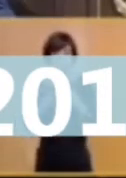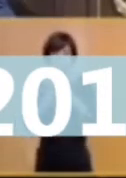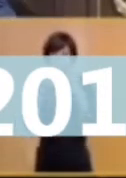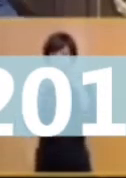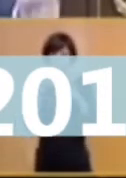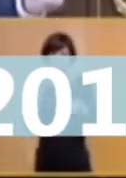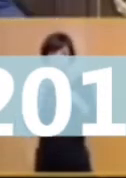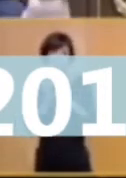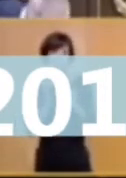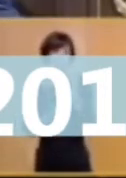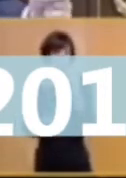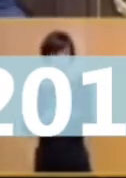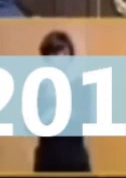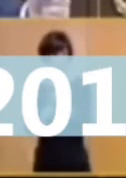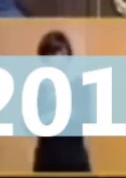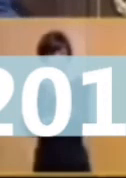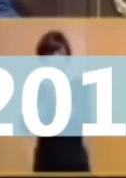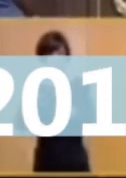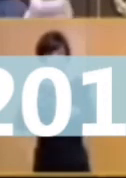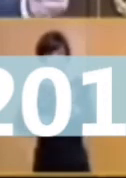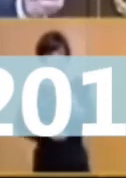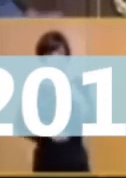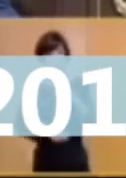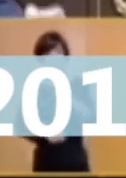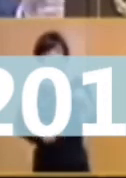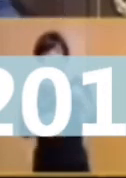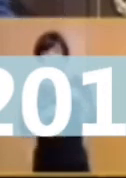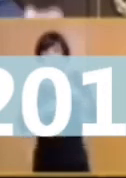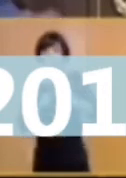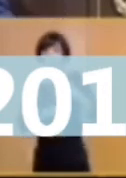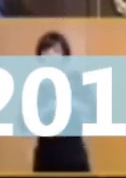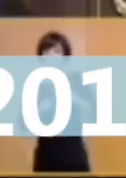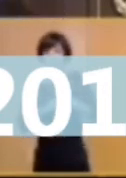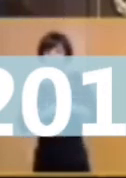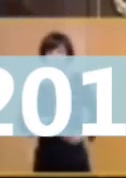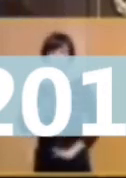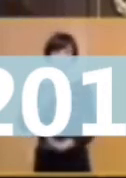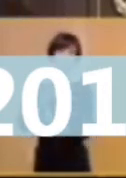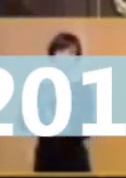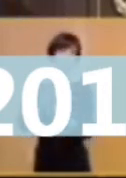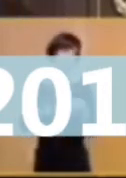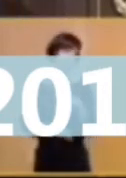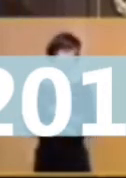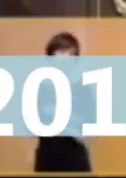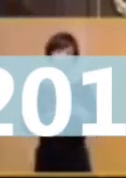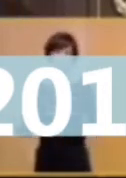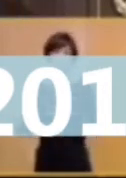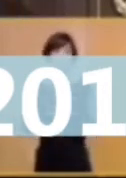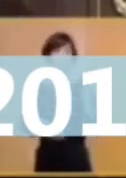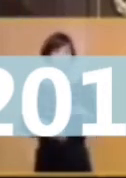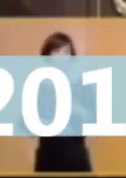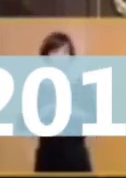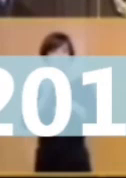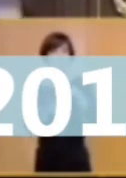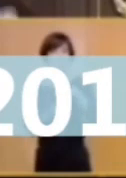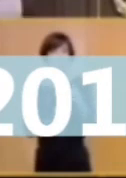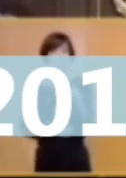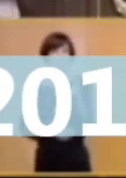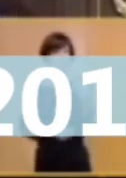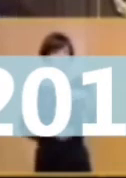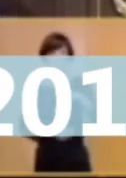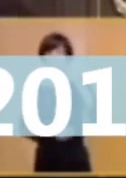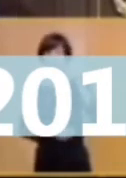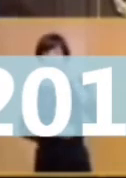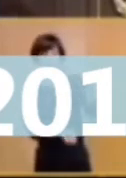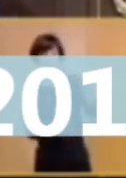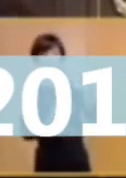laboral que lleva do años y medio empantanado sin que usted haga nada y de la Reforma fiscal lo único que hemos oído es que no